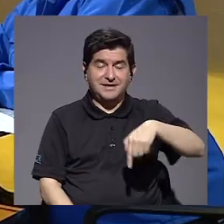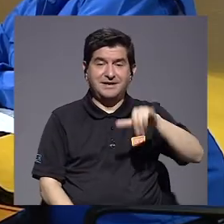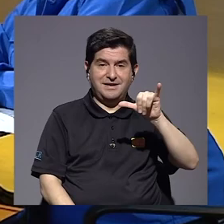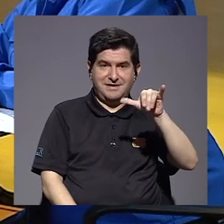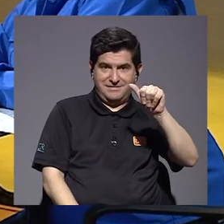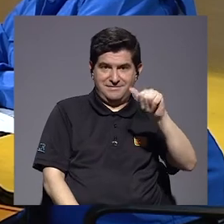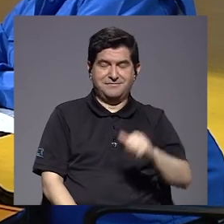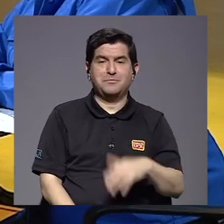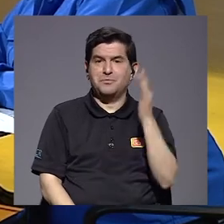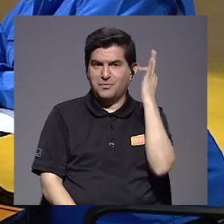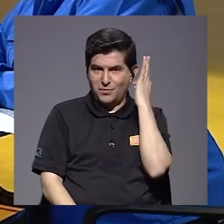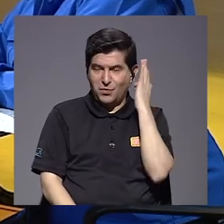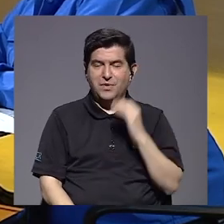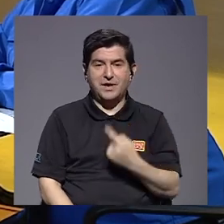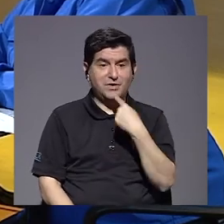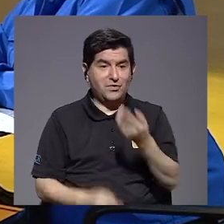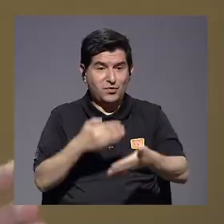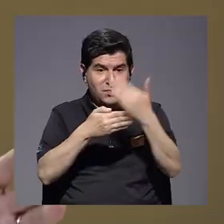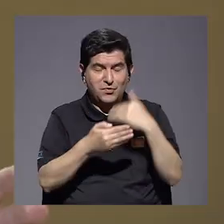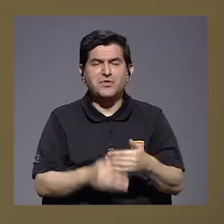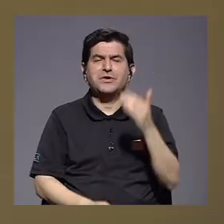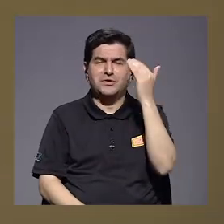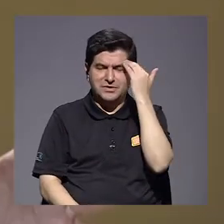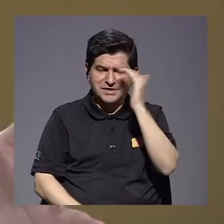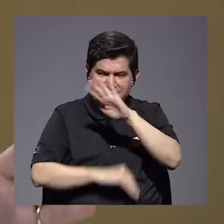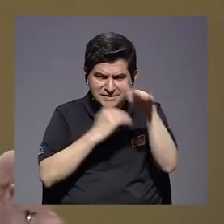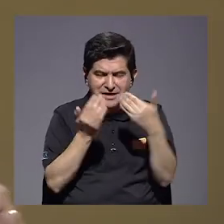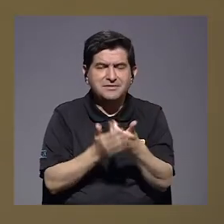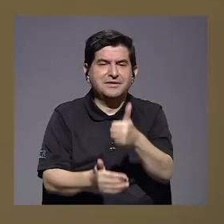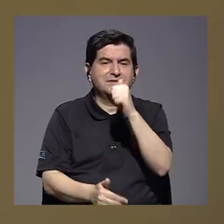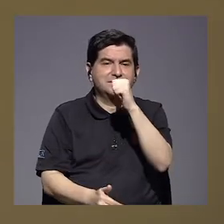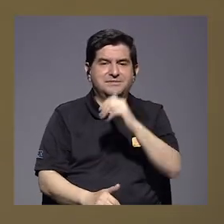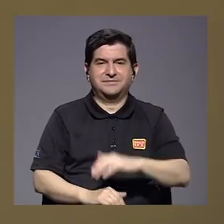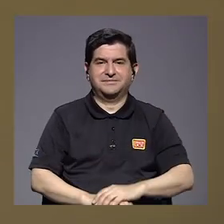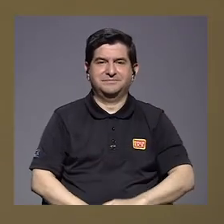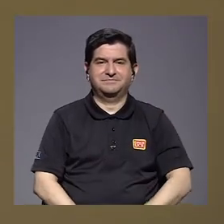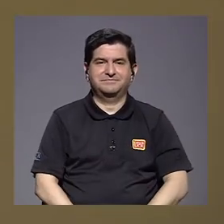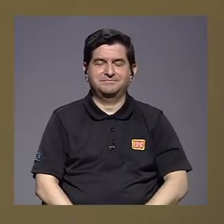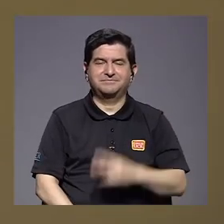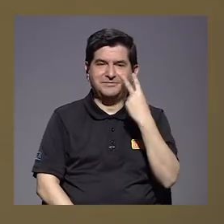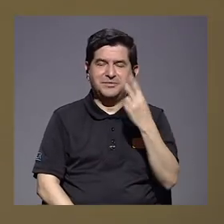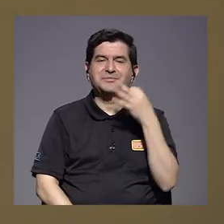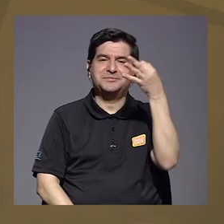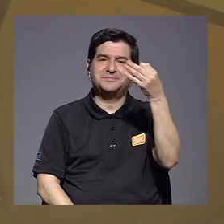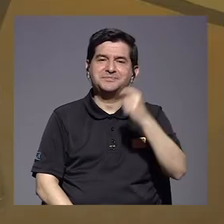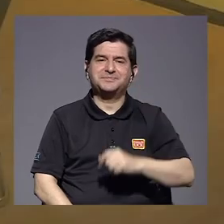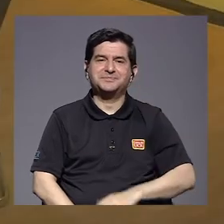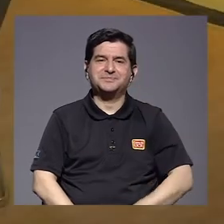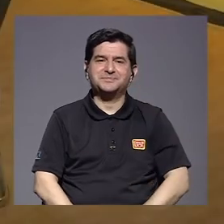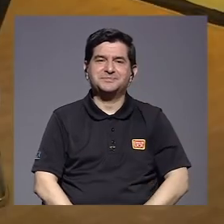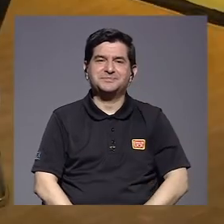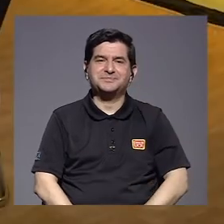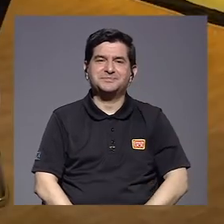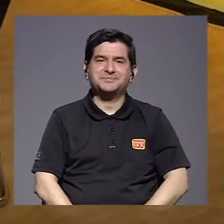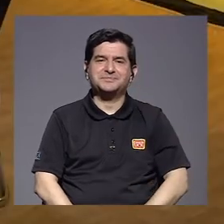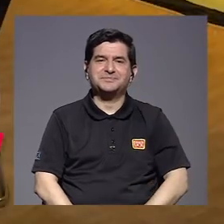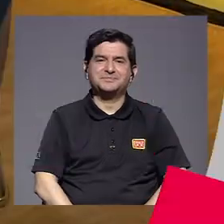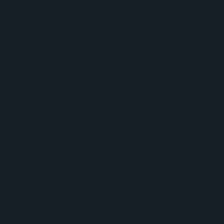Yamilet Astorga, una mujer, como yo decía, que conoce todas las aguas. Hasta luego. Gracias.